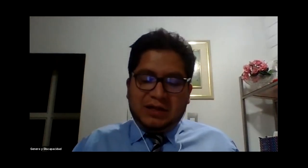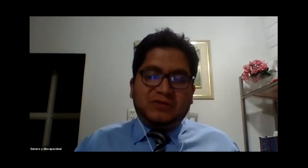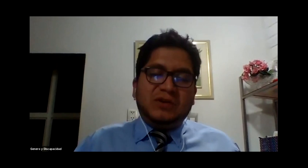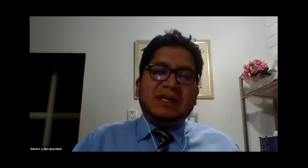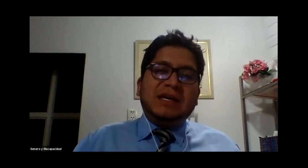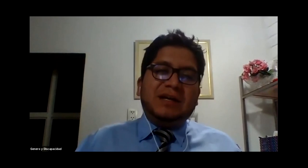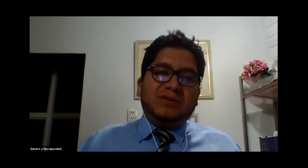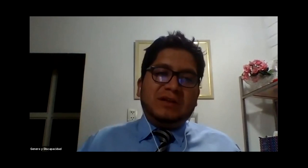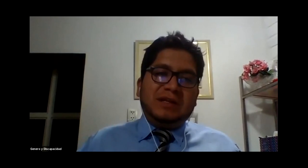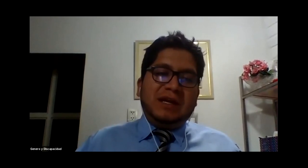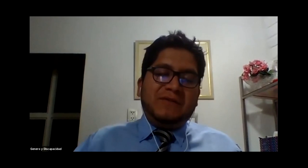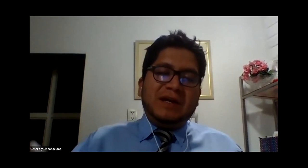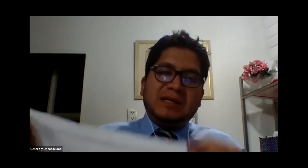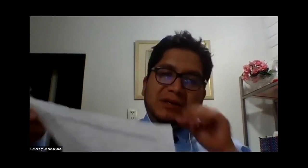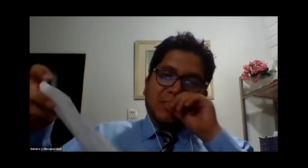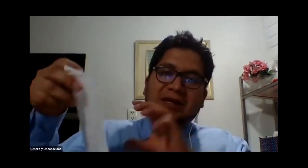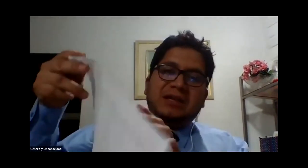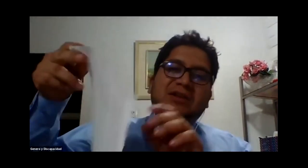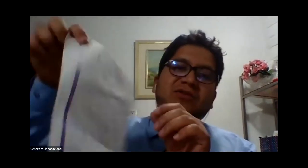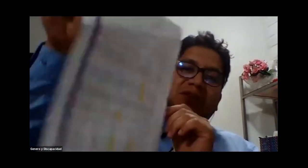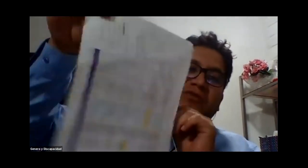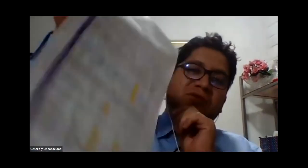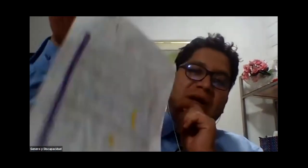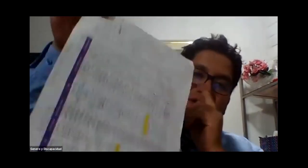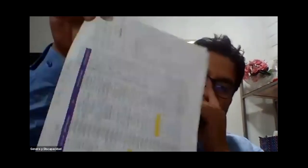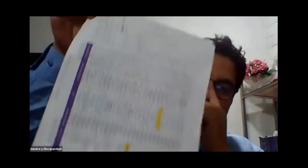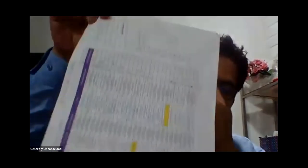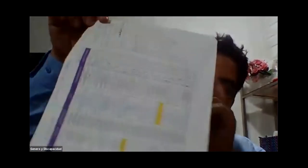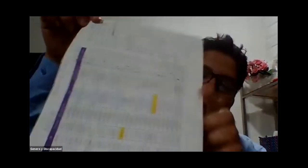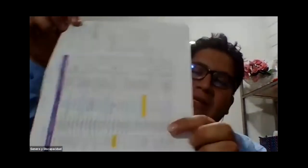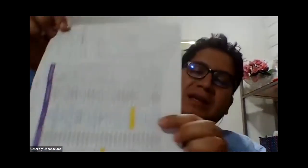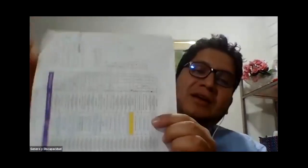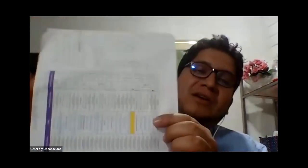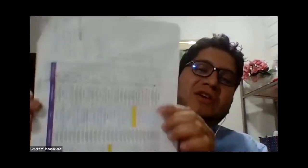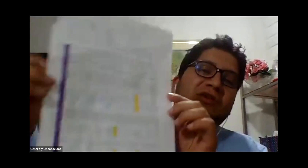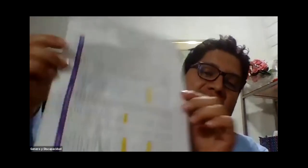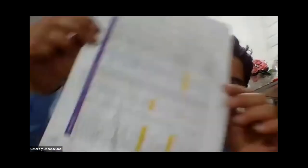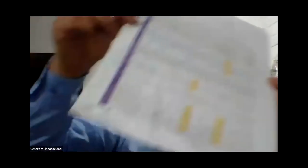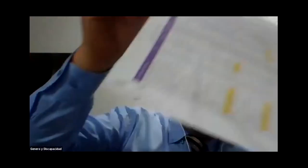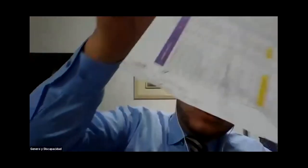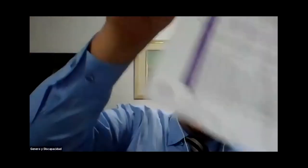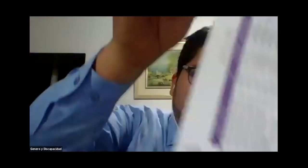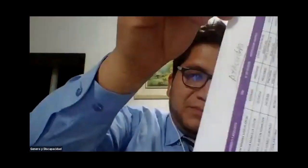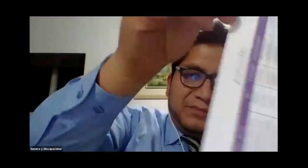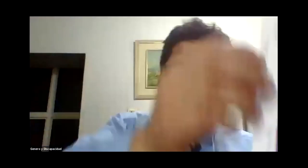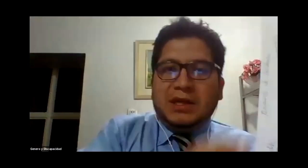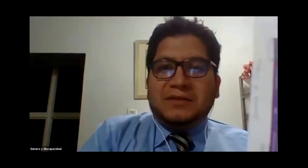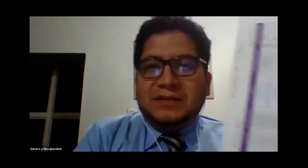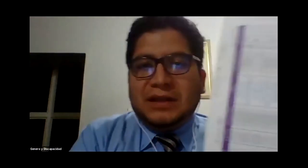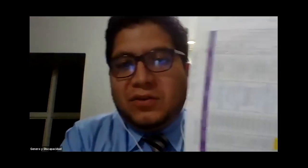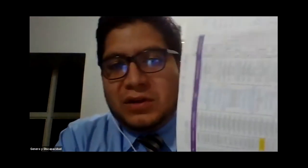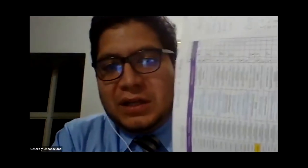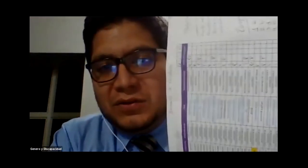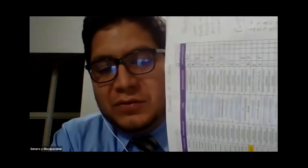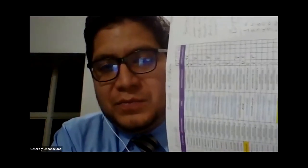estoy sellando la fecha y ahora le estoy dando a su cargo correspondiente se lo revise usted mire